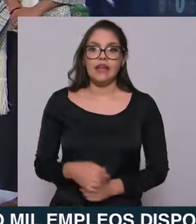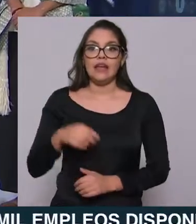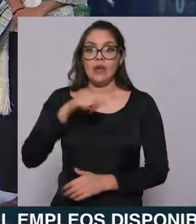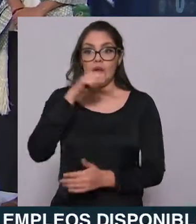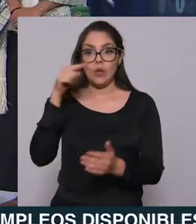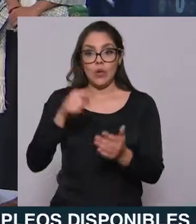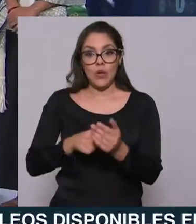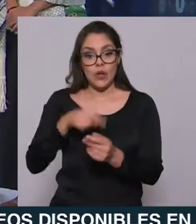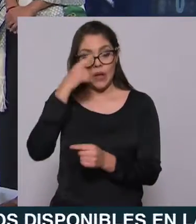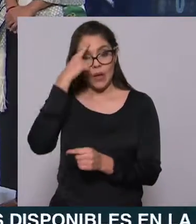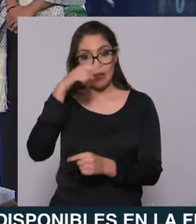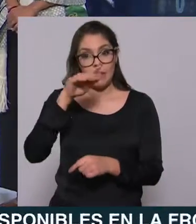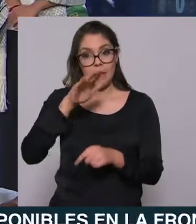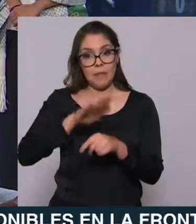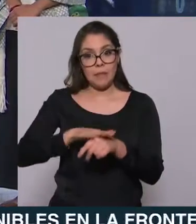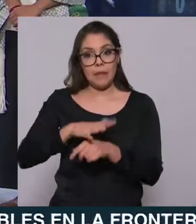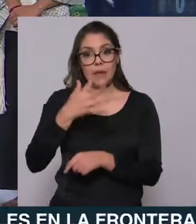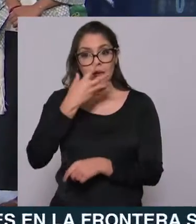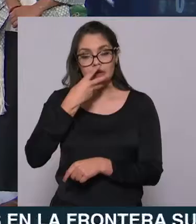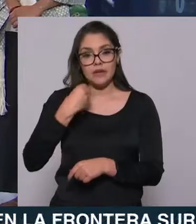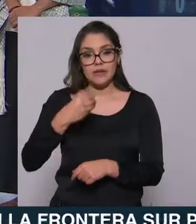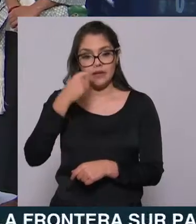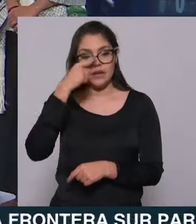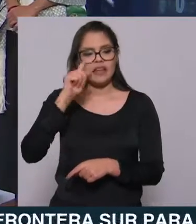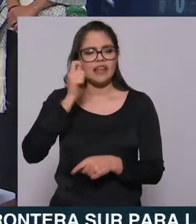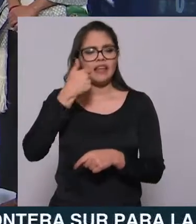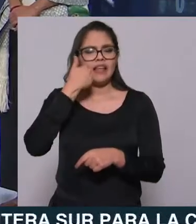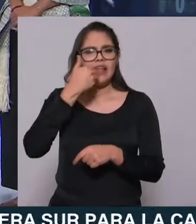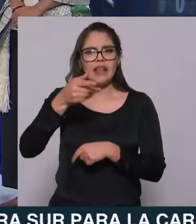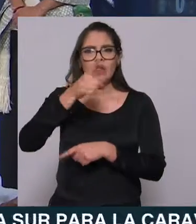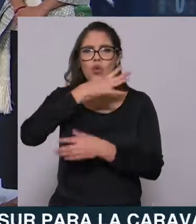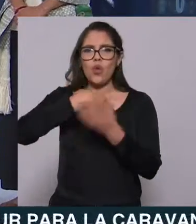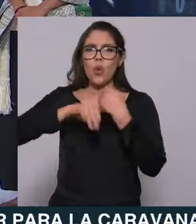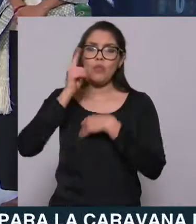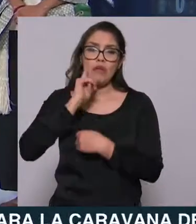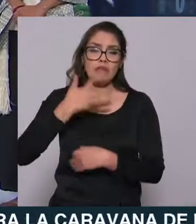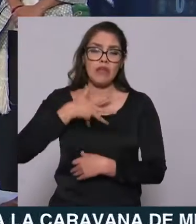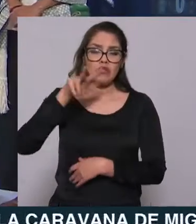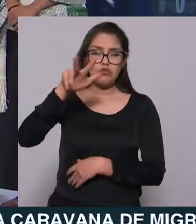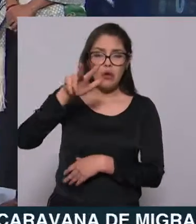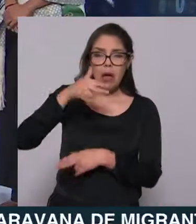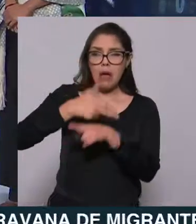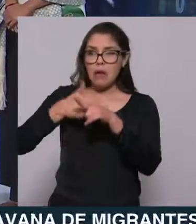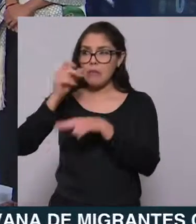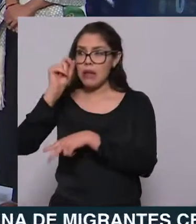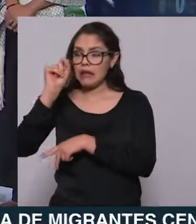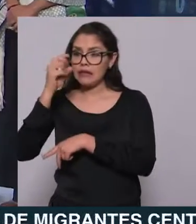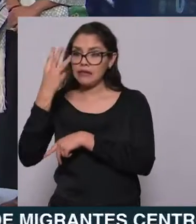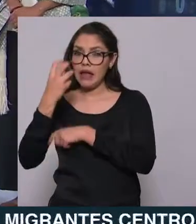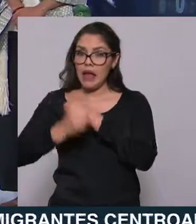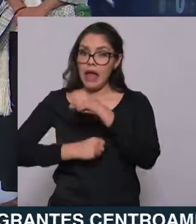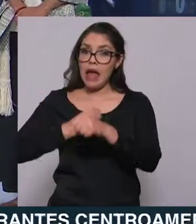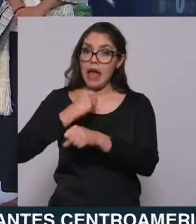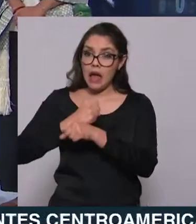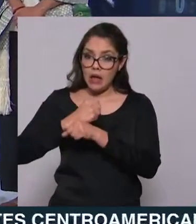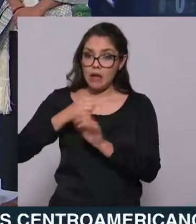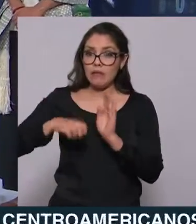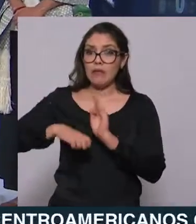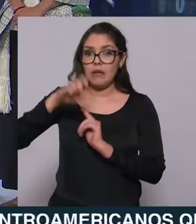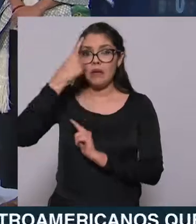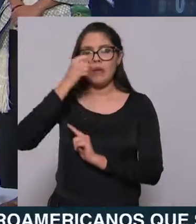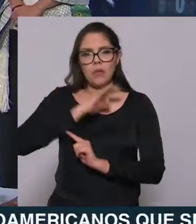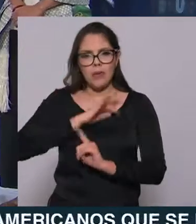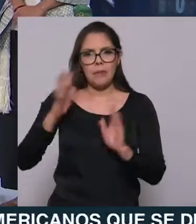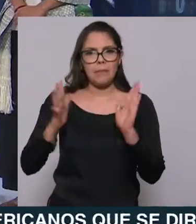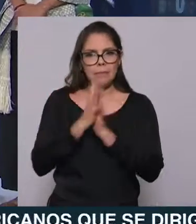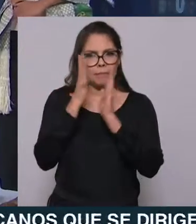bella del ejido lo que busca es invitar a todas las chicas que tengan entre 18 y 23 años de edad a participar